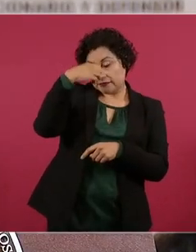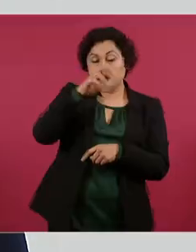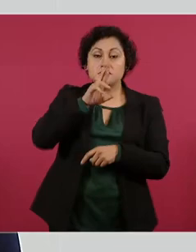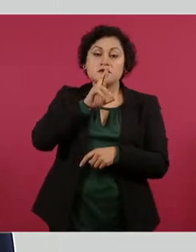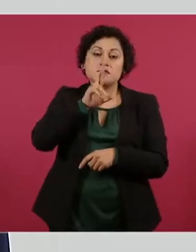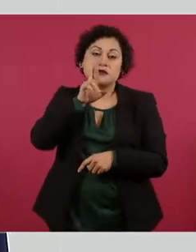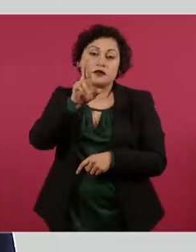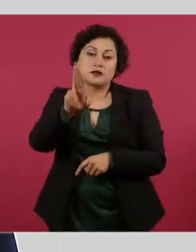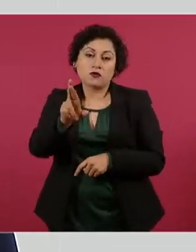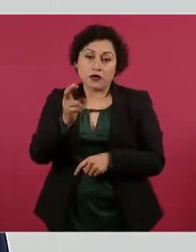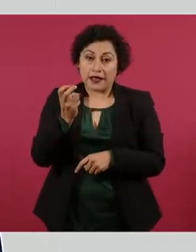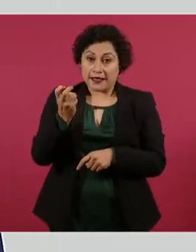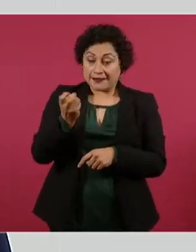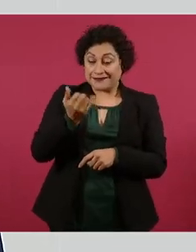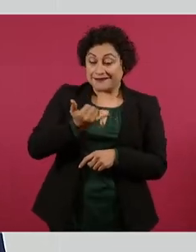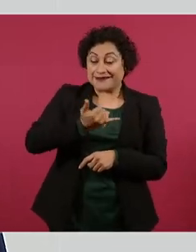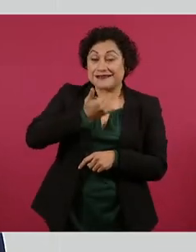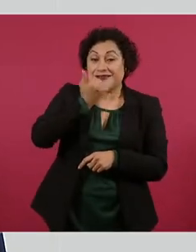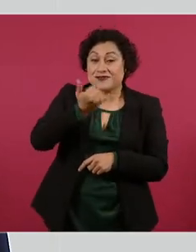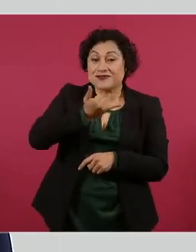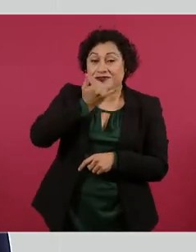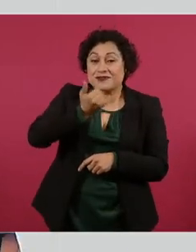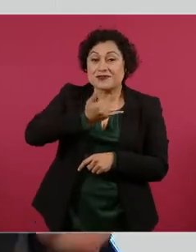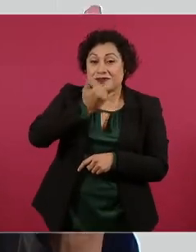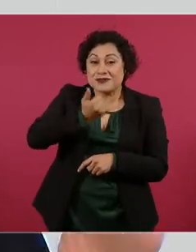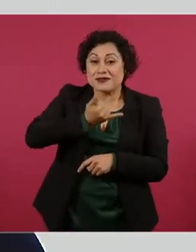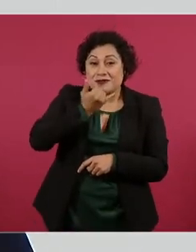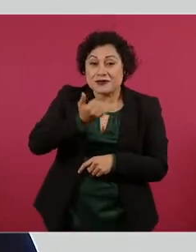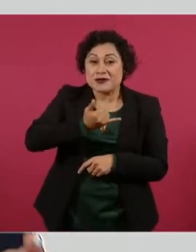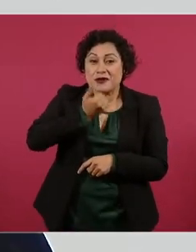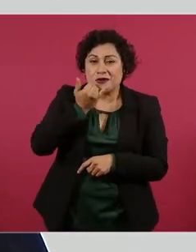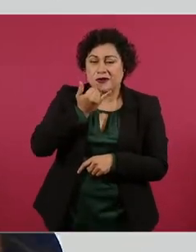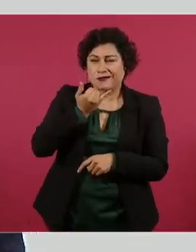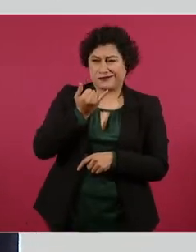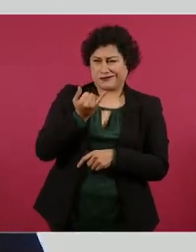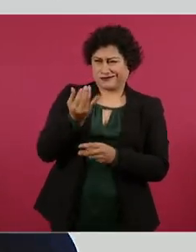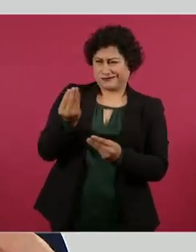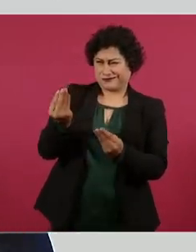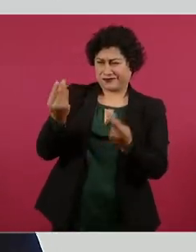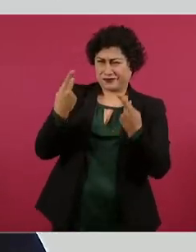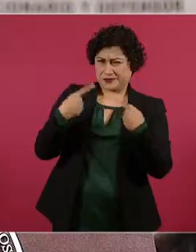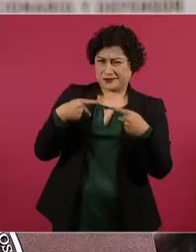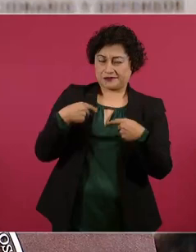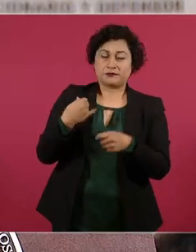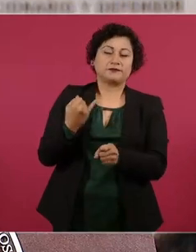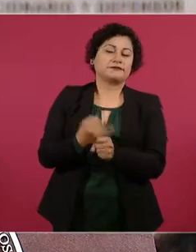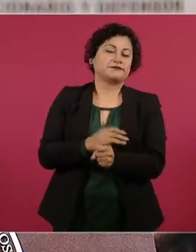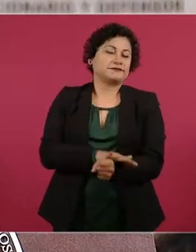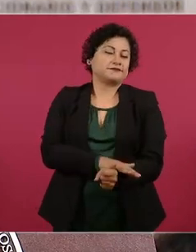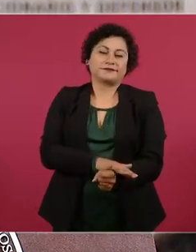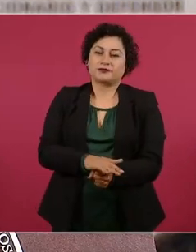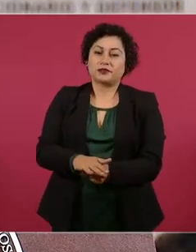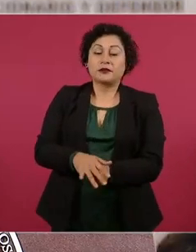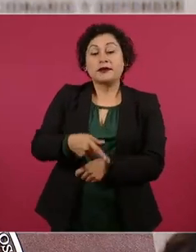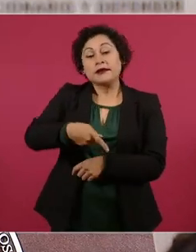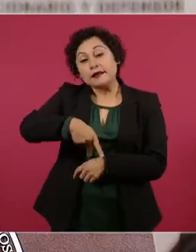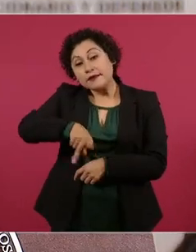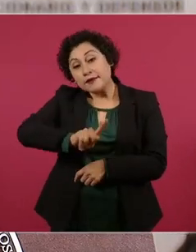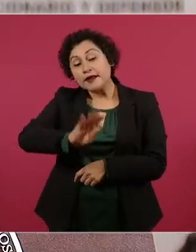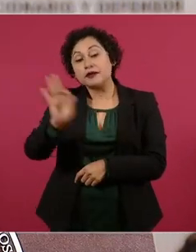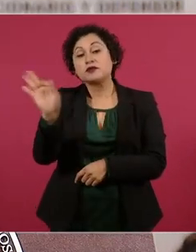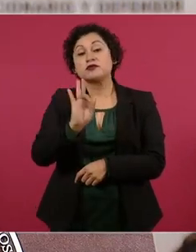cometa quien programa el troll center, o sea, quien organiza a las cuentas robotizadas, a los